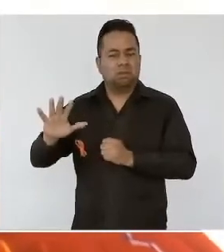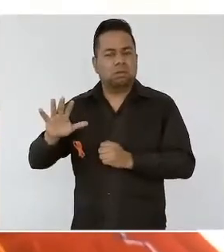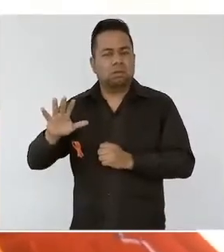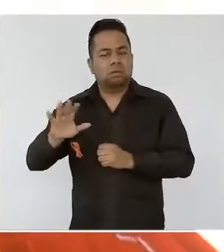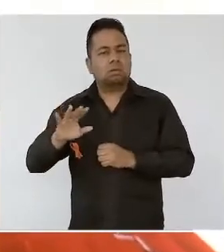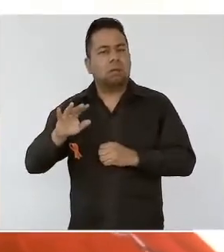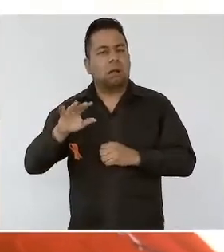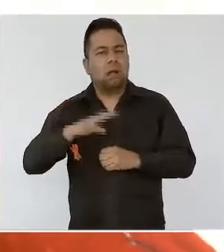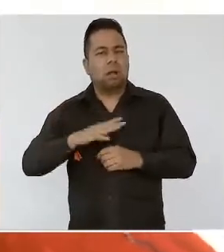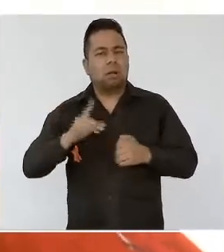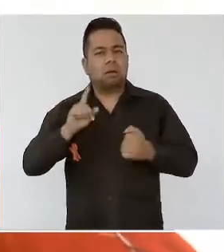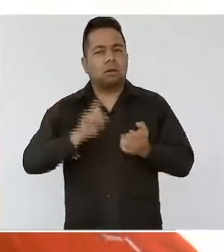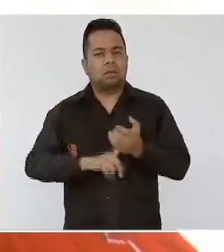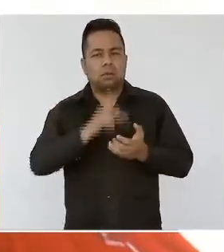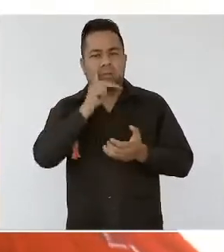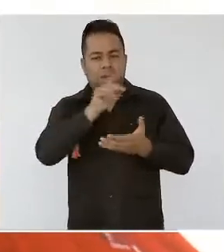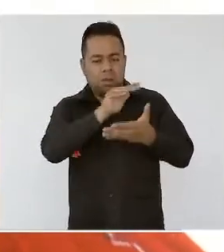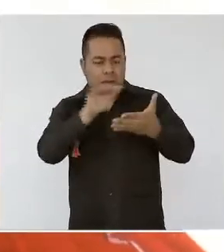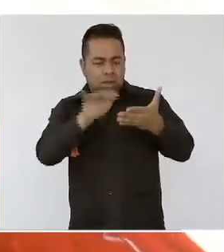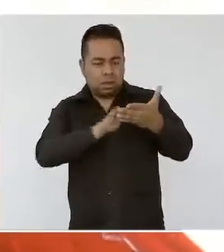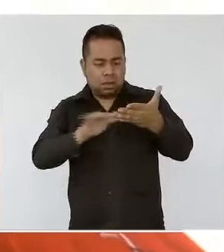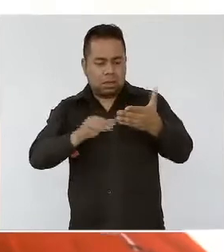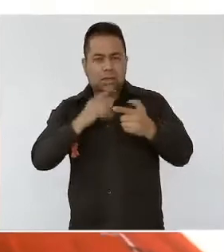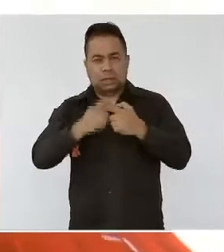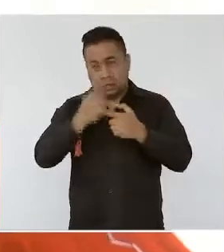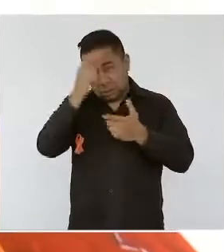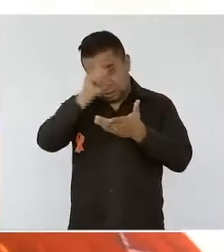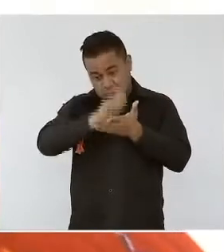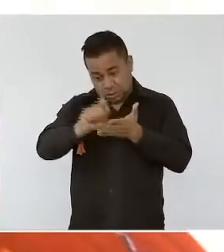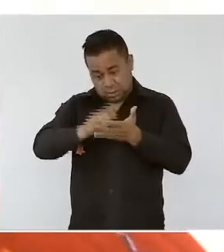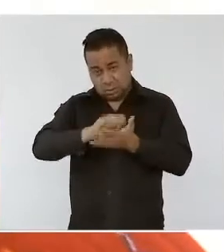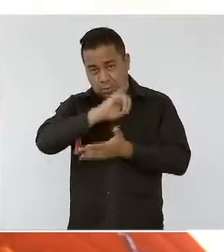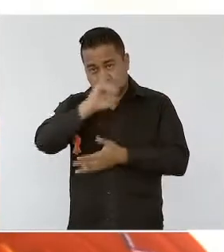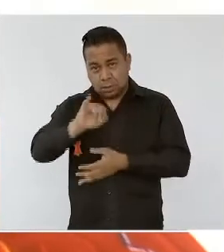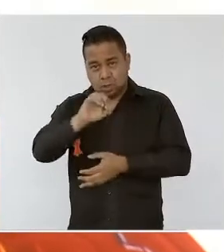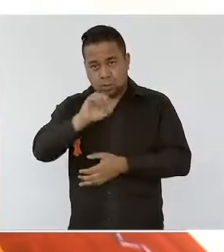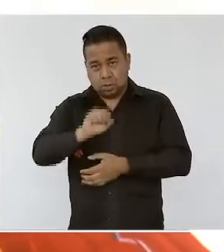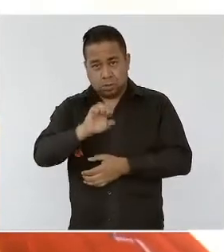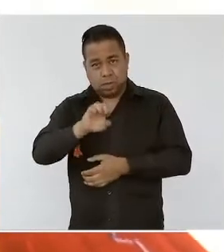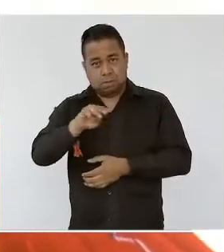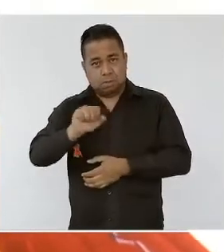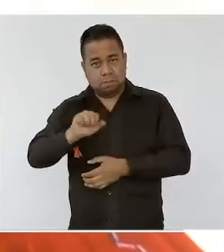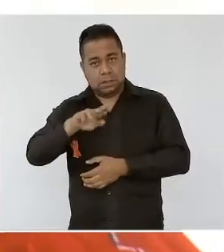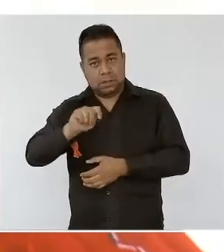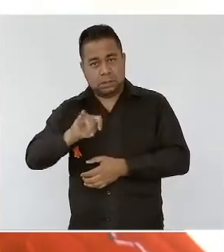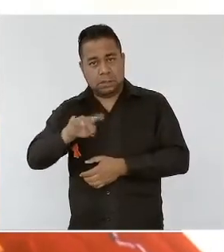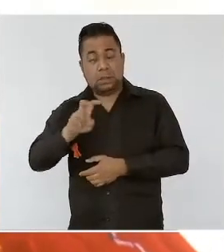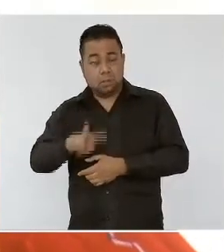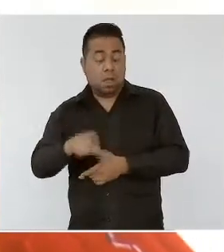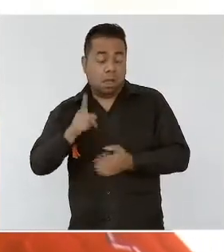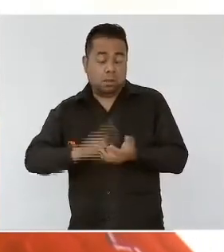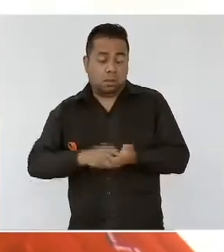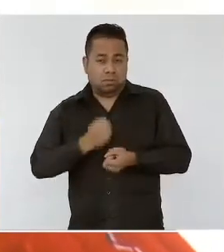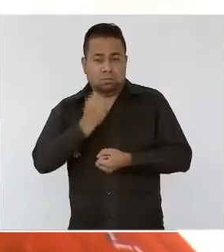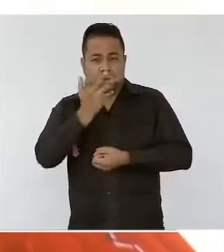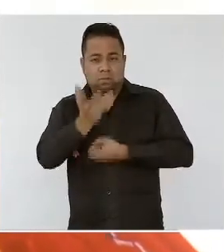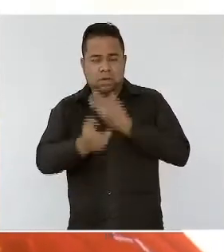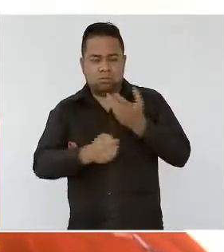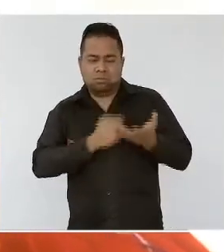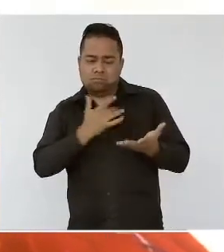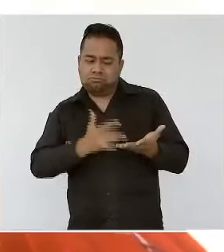las palabras de José Martí, que son poéticas, que son